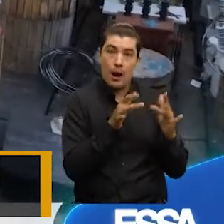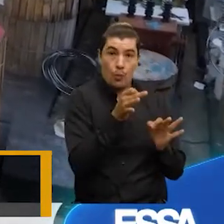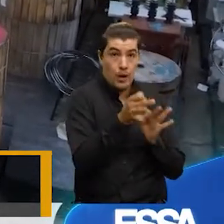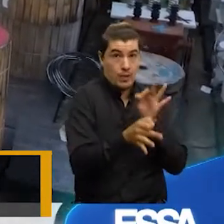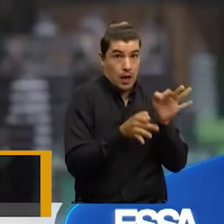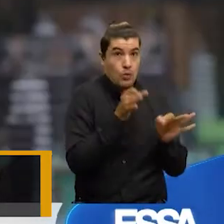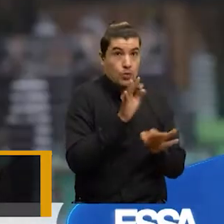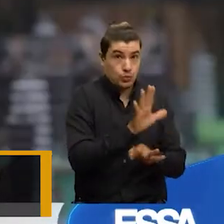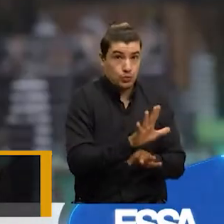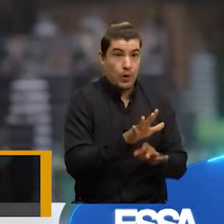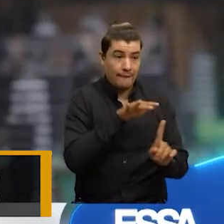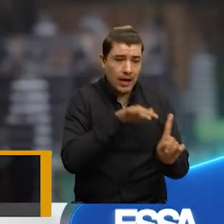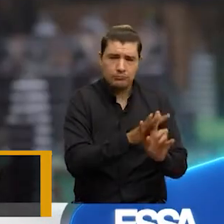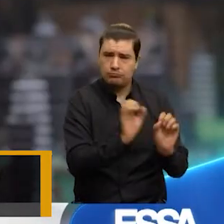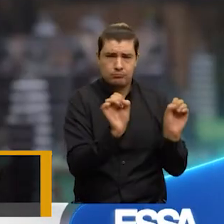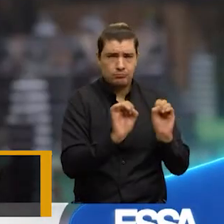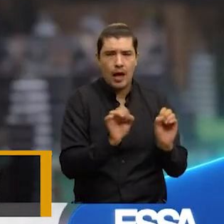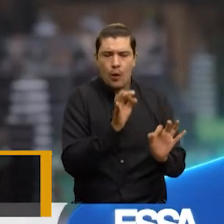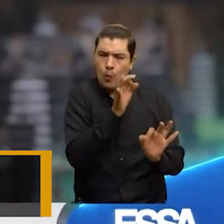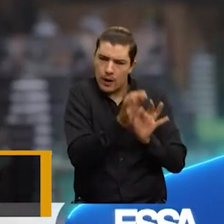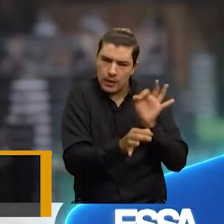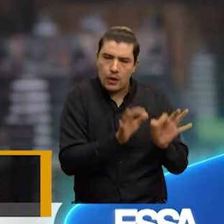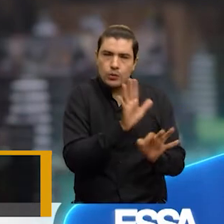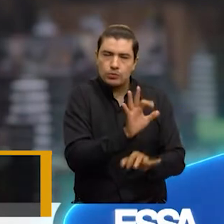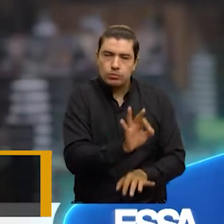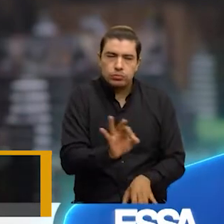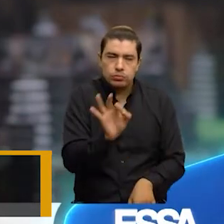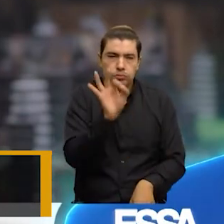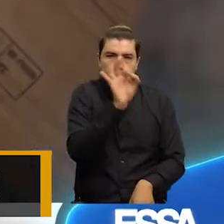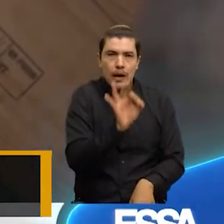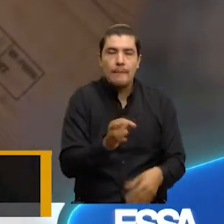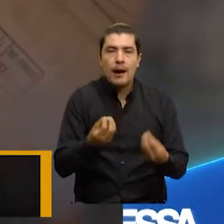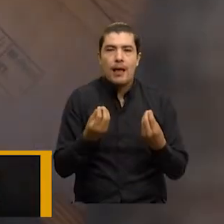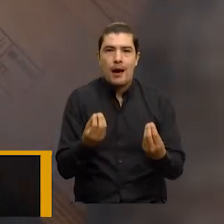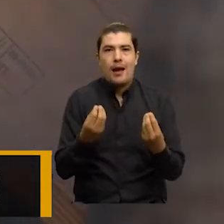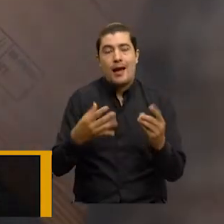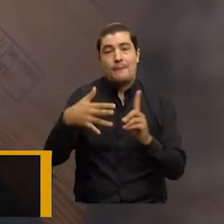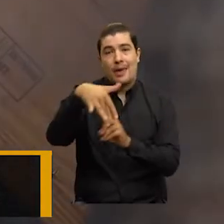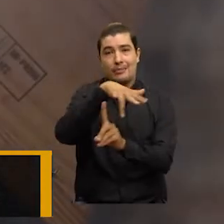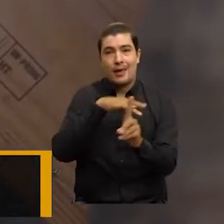a las abejas y logrando con ello ser sostenibles con el medio ambiente.